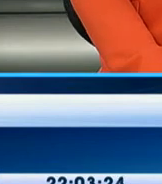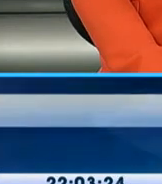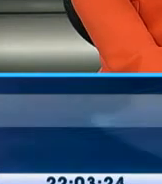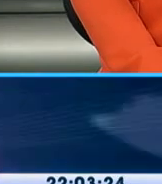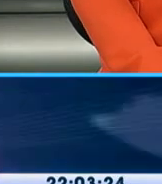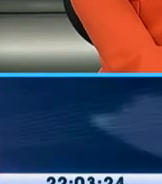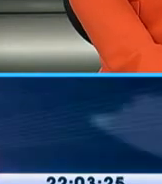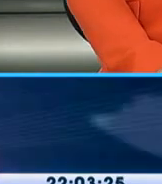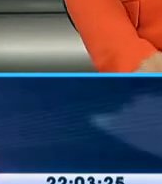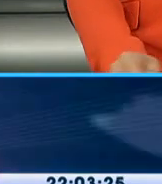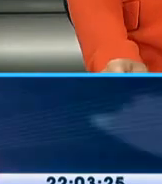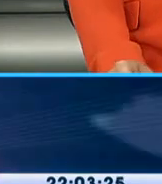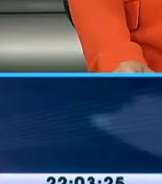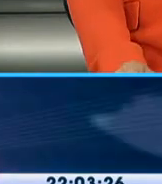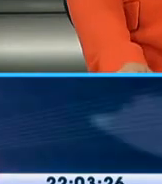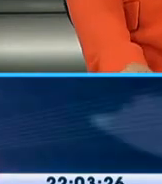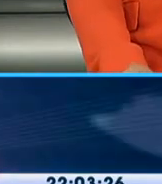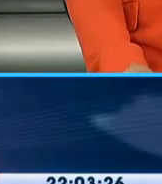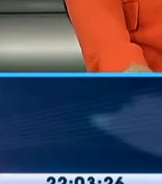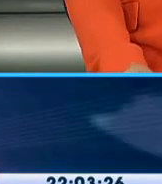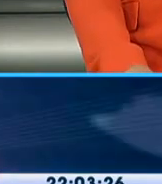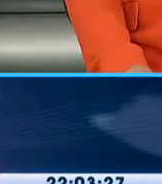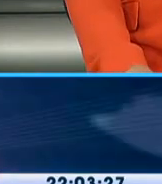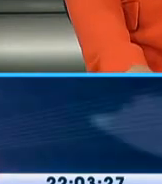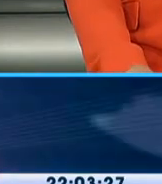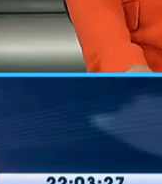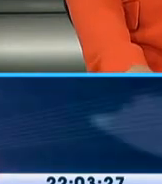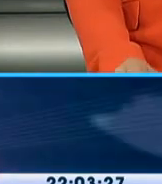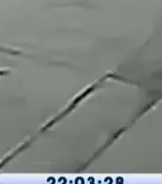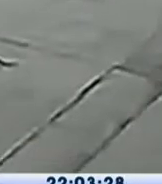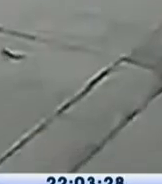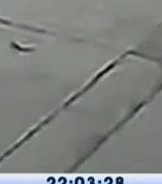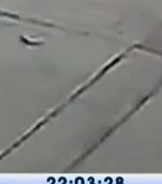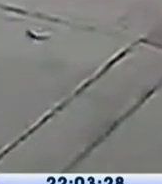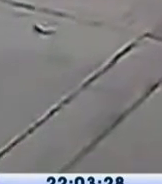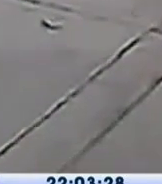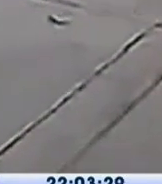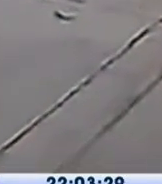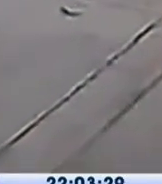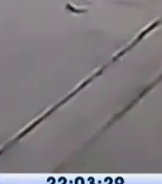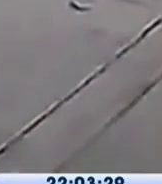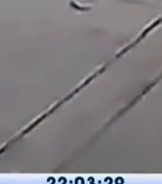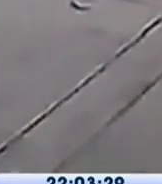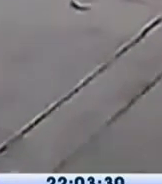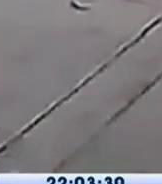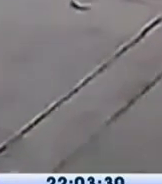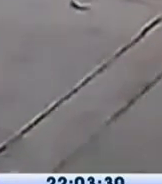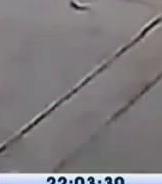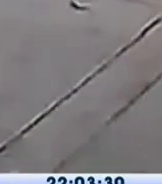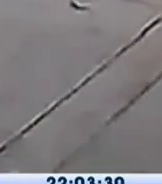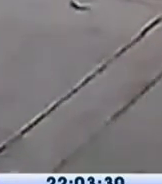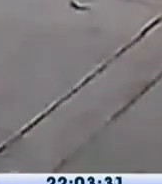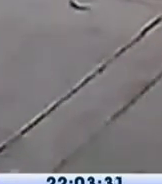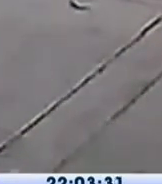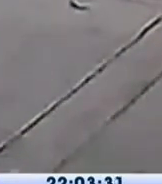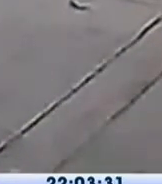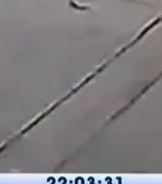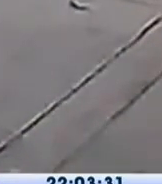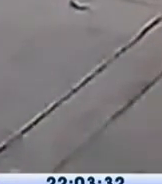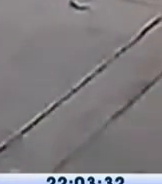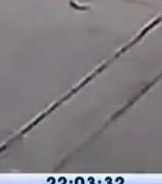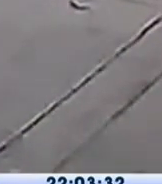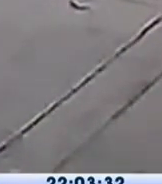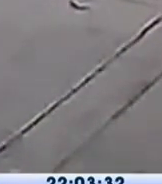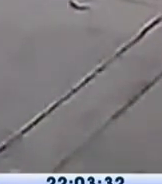año. Así empezamos la noticia, emisión estelar. A las 6 y 10 minutos, este sujeto, tras hacer